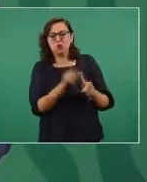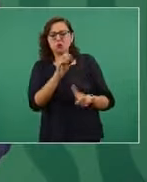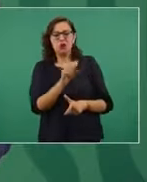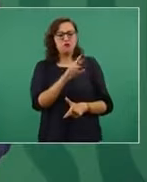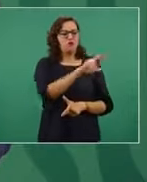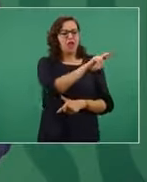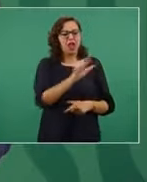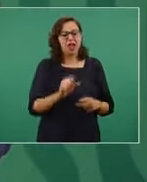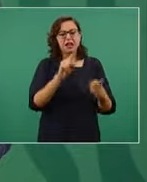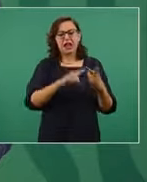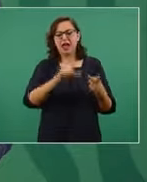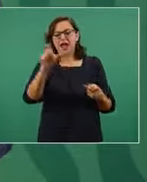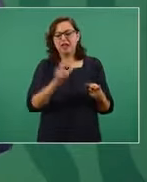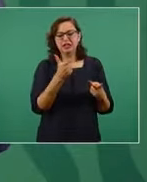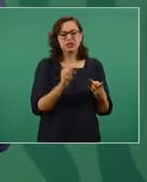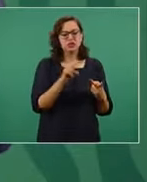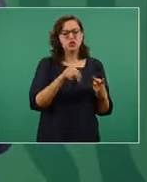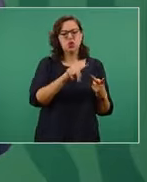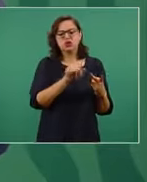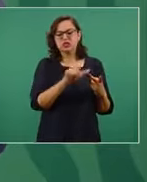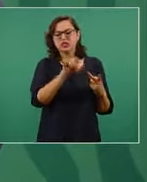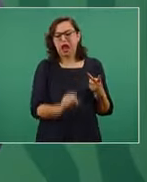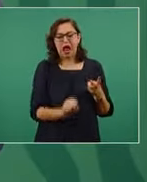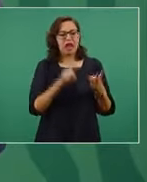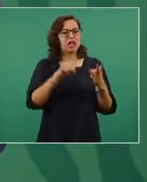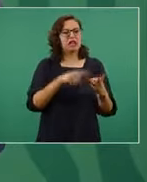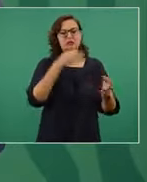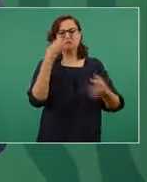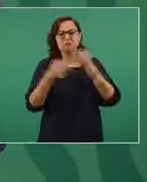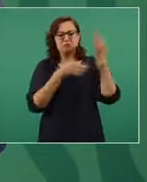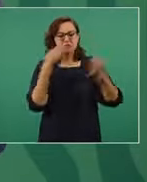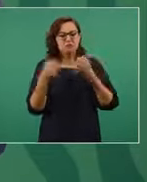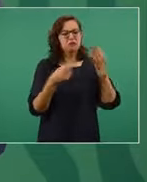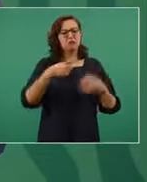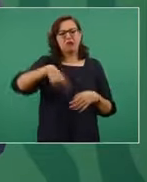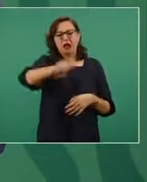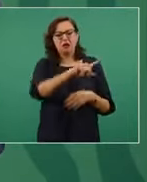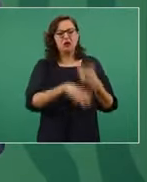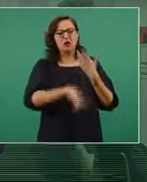los intelectuales orgánicos y la prensa vendida o alquilada